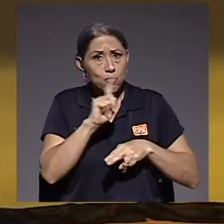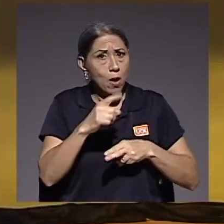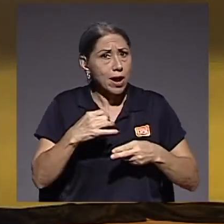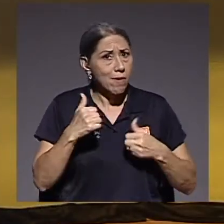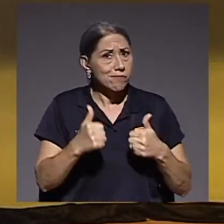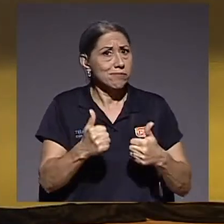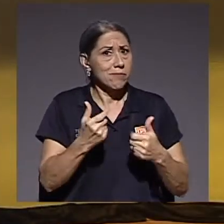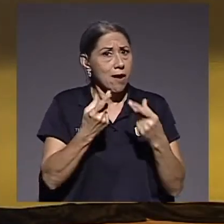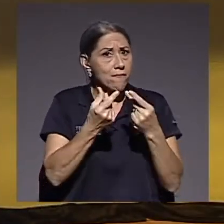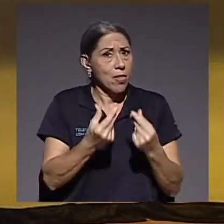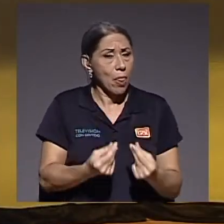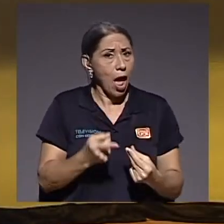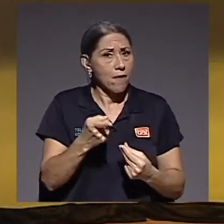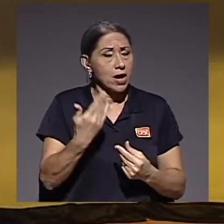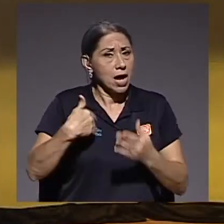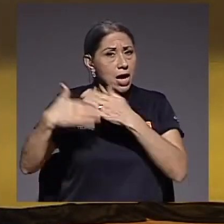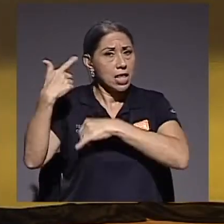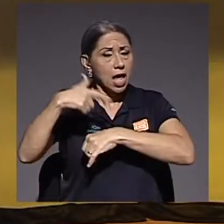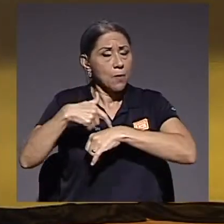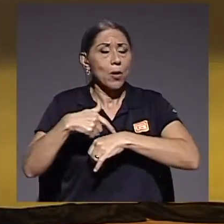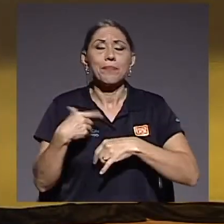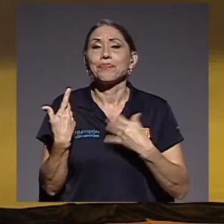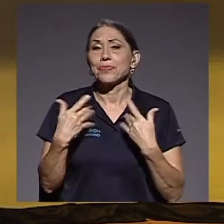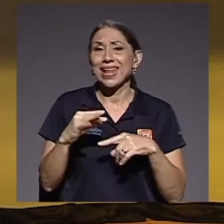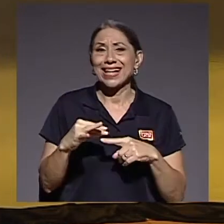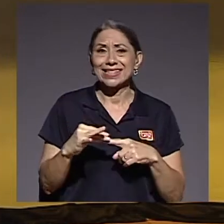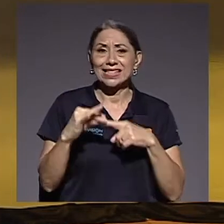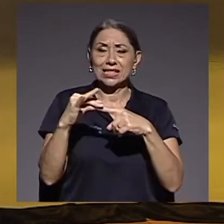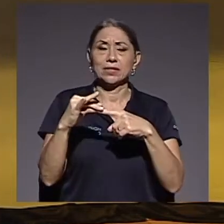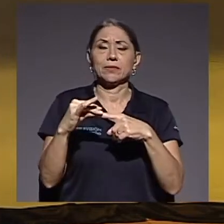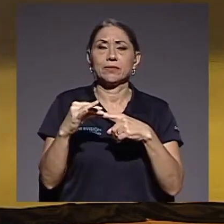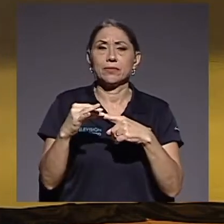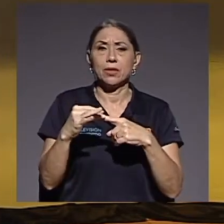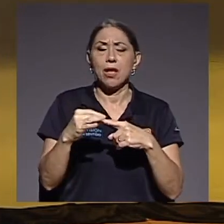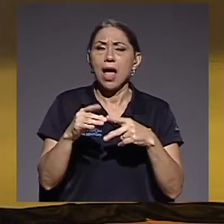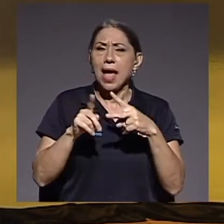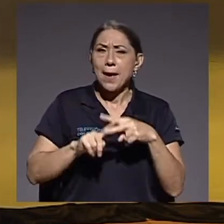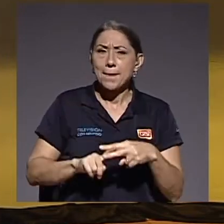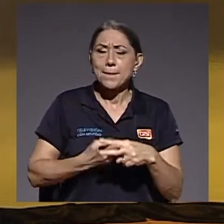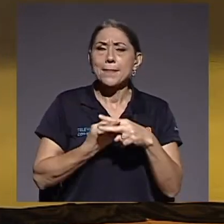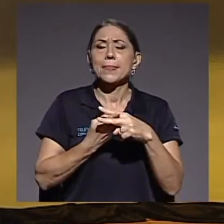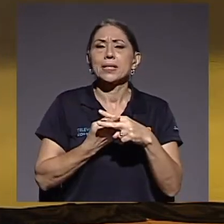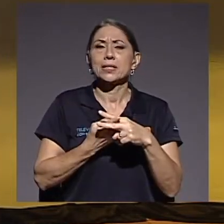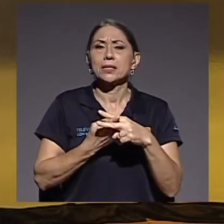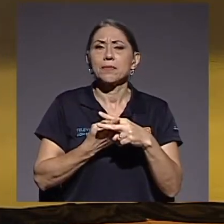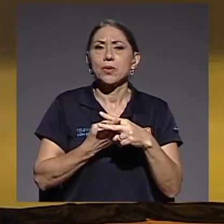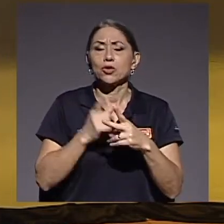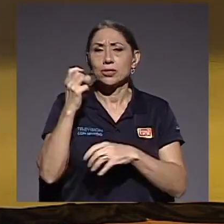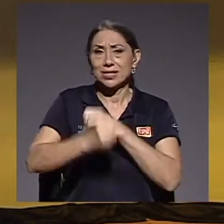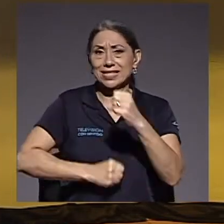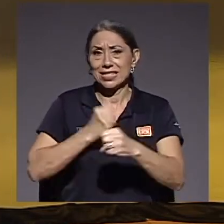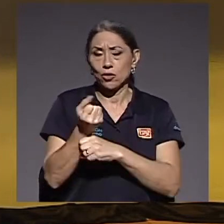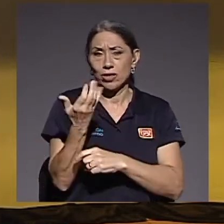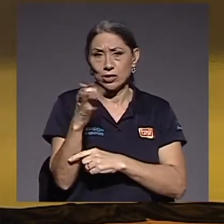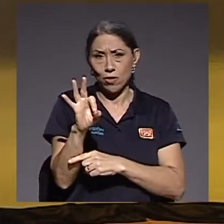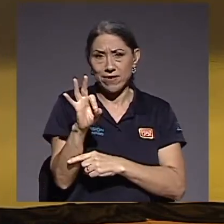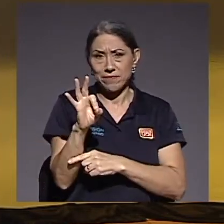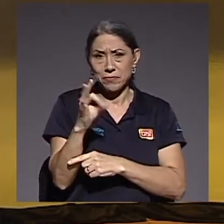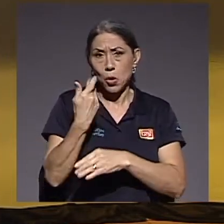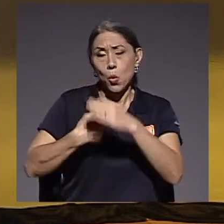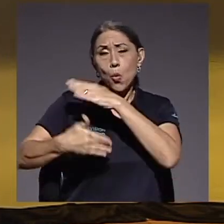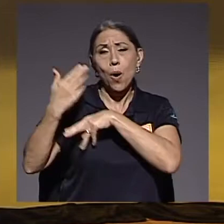Bueno, la verdad es que salvo cuando a principios del siglo XIX, cuando el ferrocarril